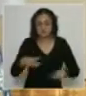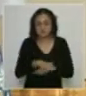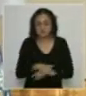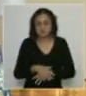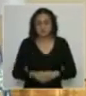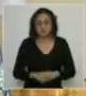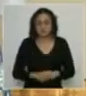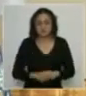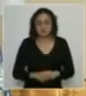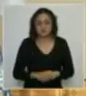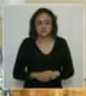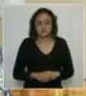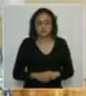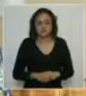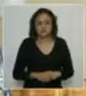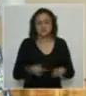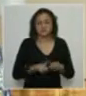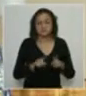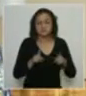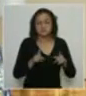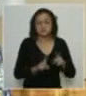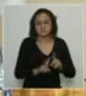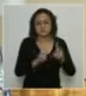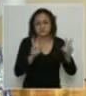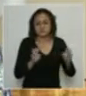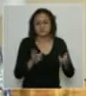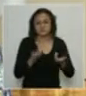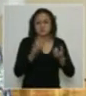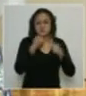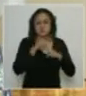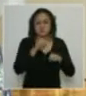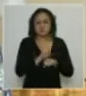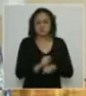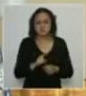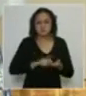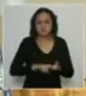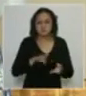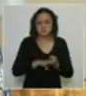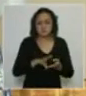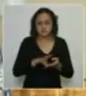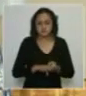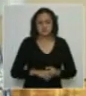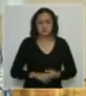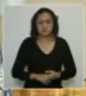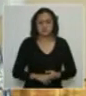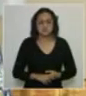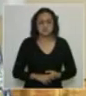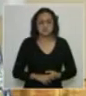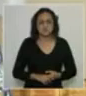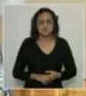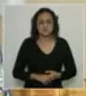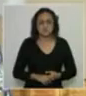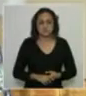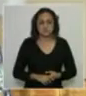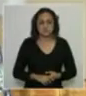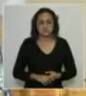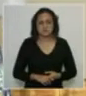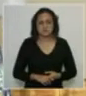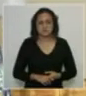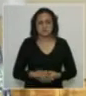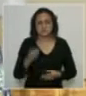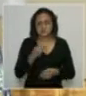mucho, es en el tema del sistema penitenciario, los reclusorios. Estamos